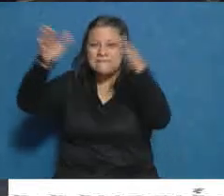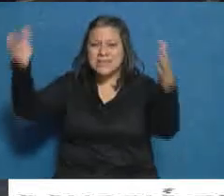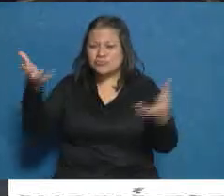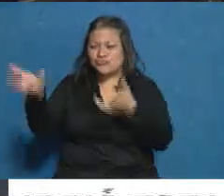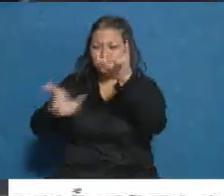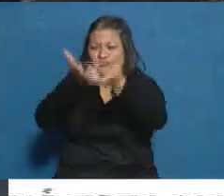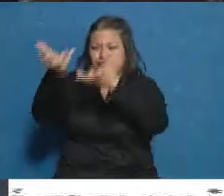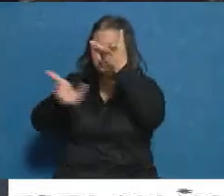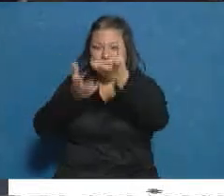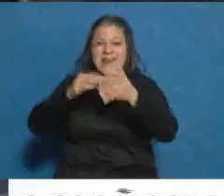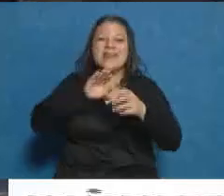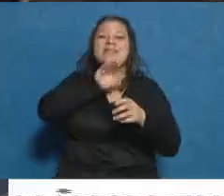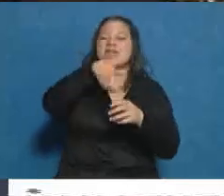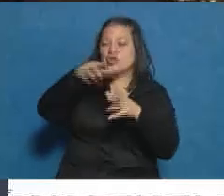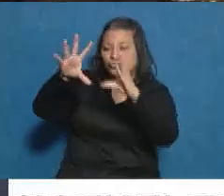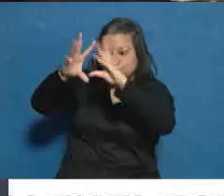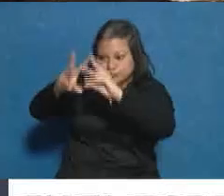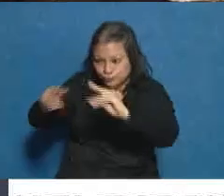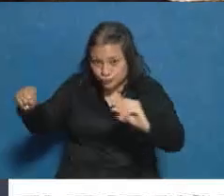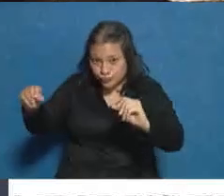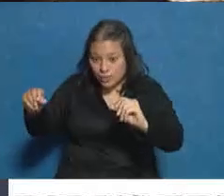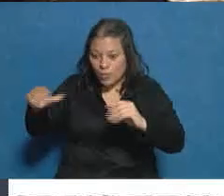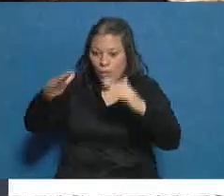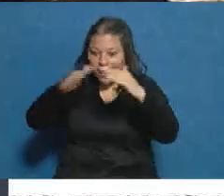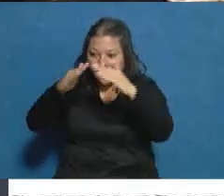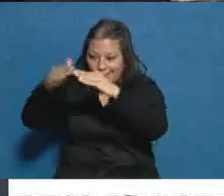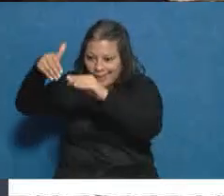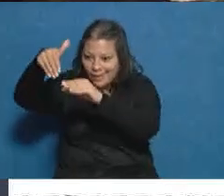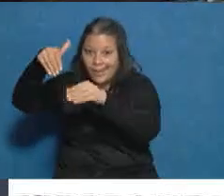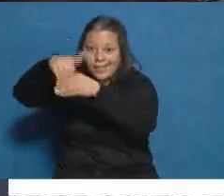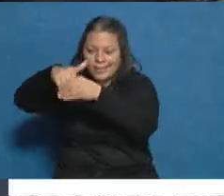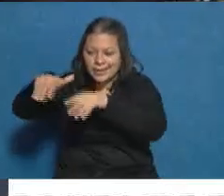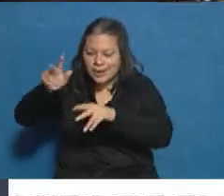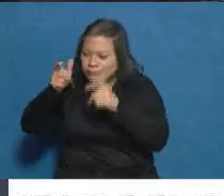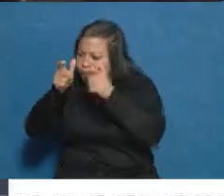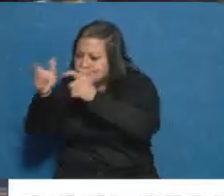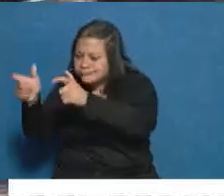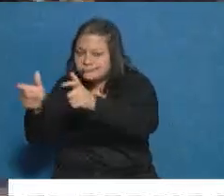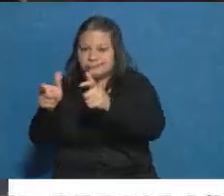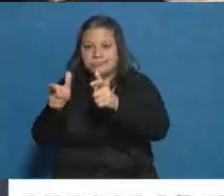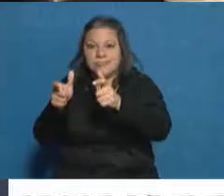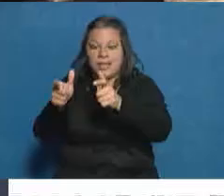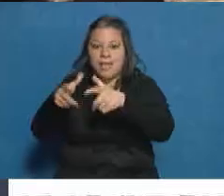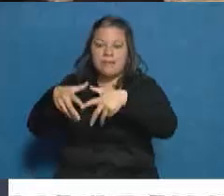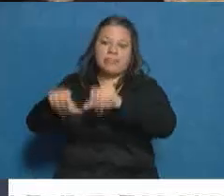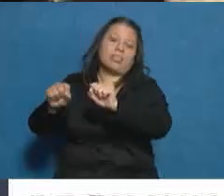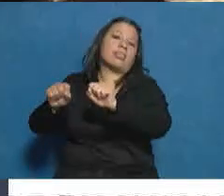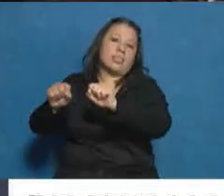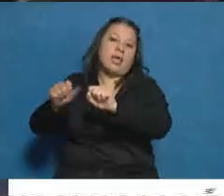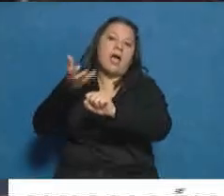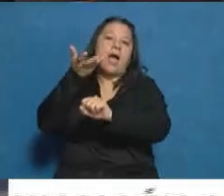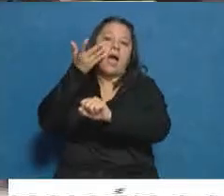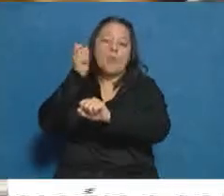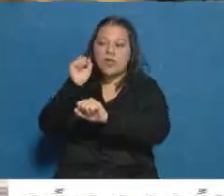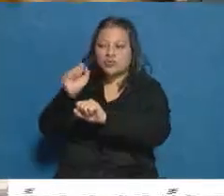fue rápidamente controlada, pero cuando revisa la casa, cuando revisa el lugar, entonces se encuentra con su